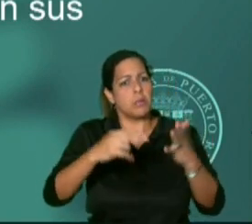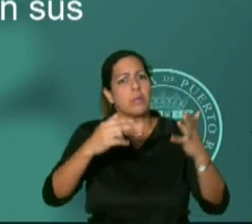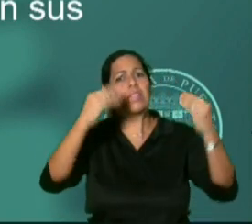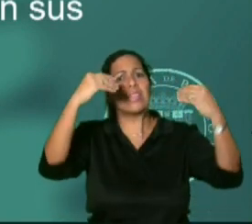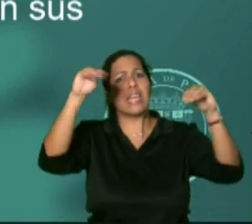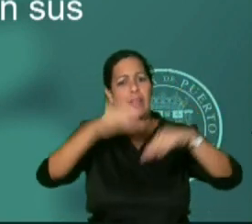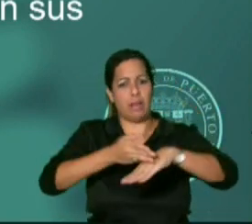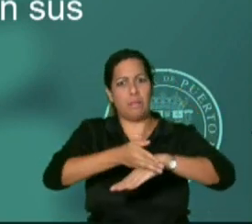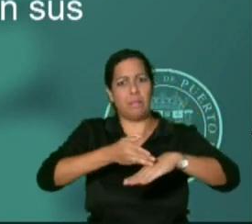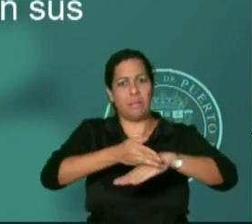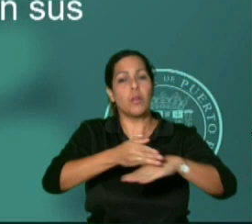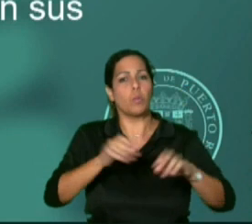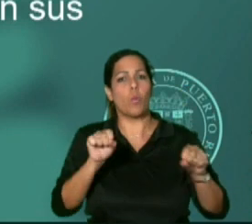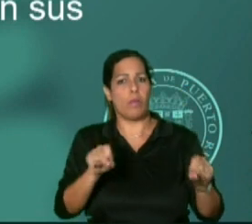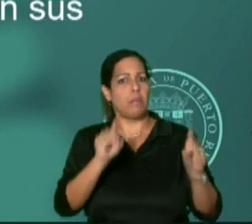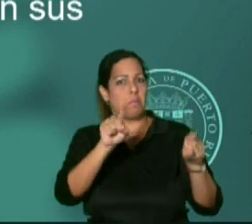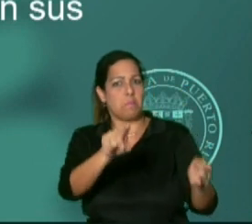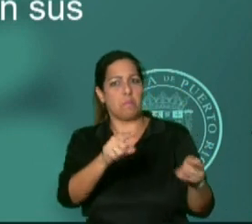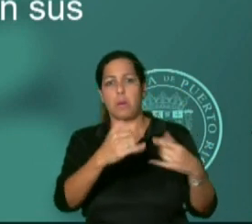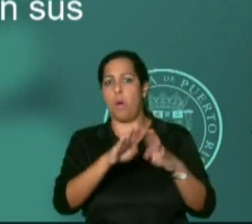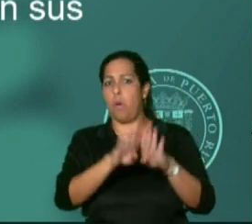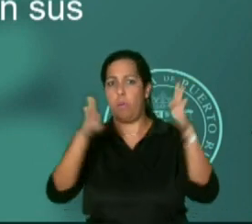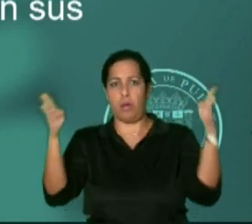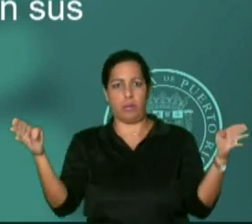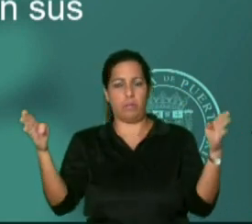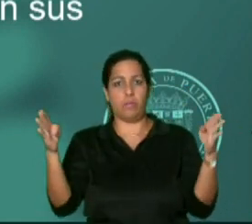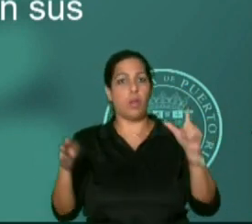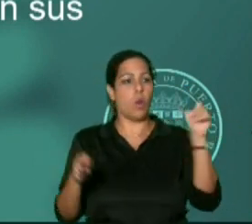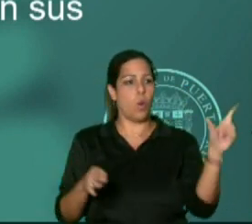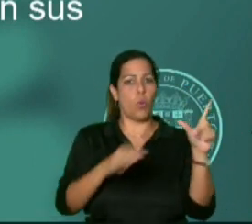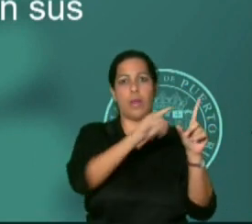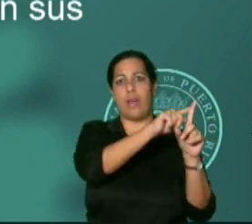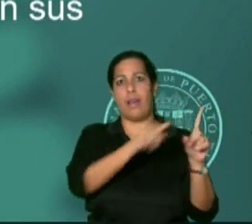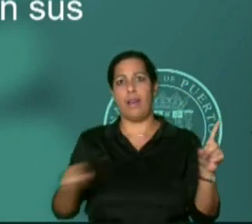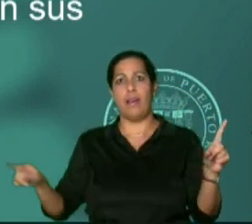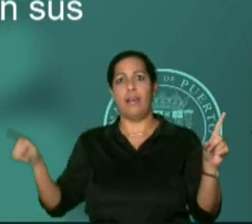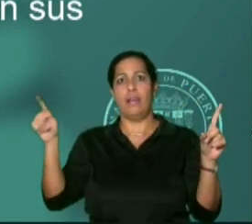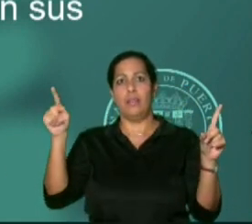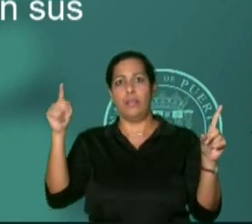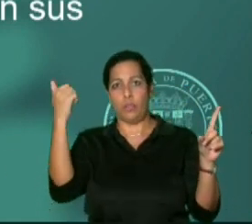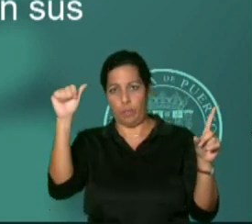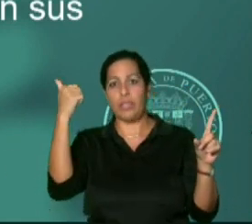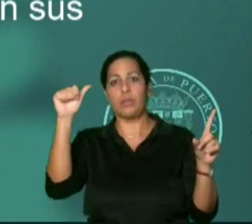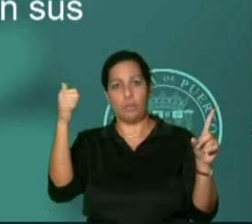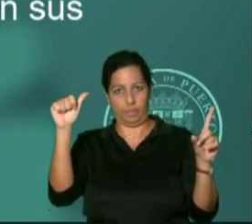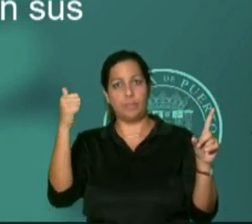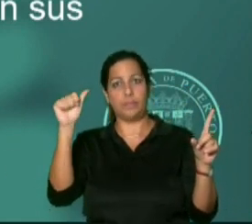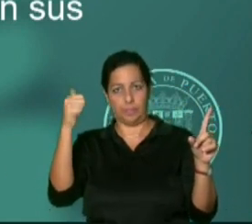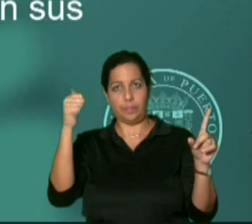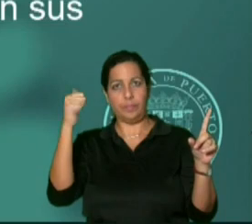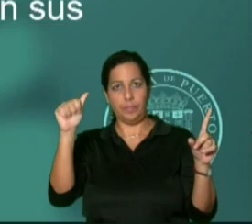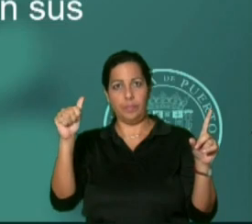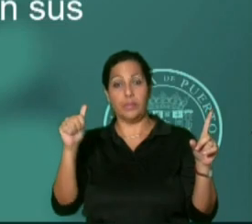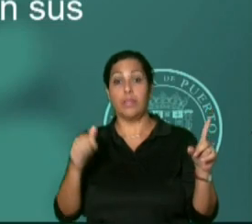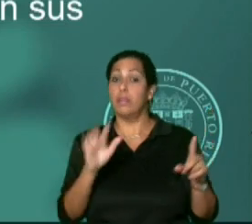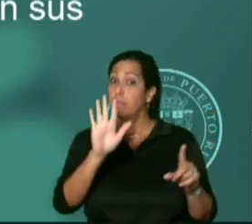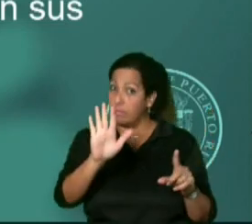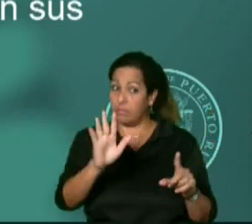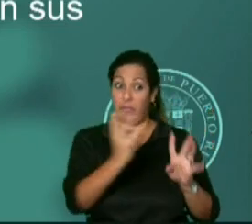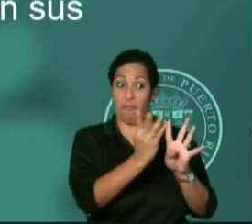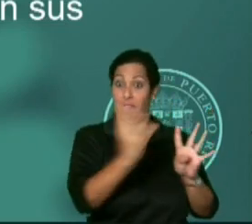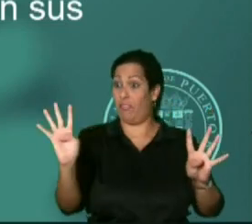a domingo mediante citas y órdenes telefónicas, garantizando así que no habrán filas y su capacidad máxima